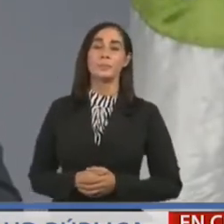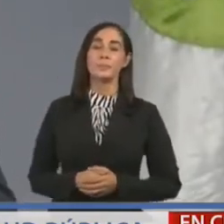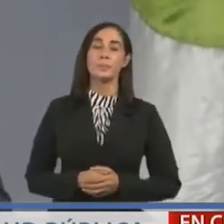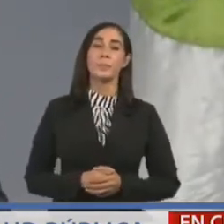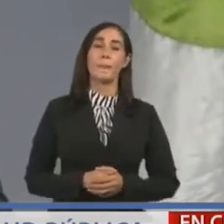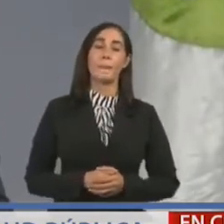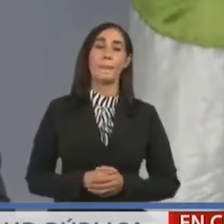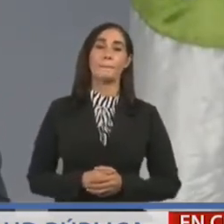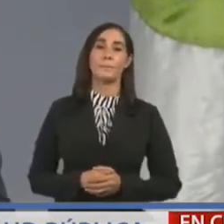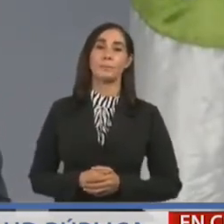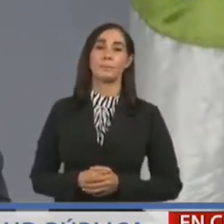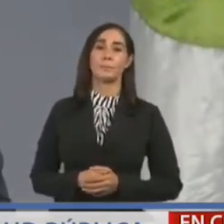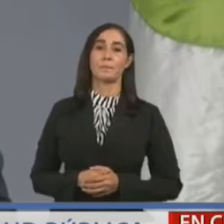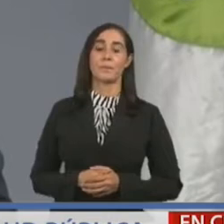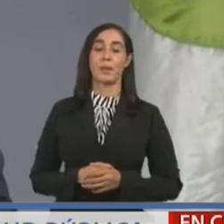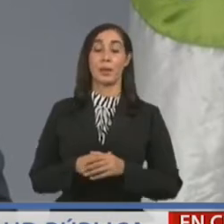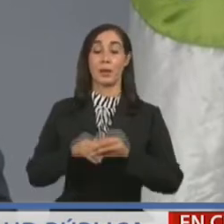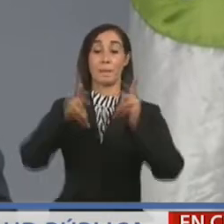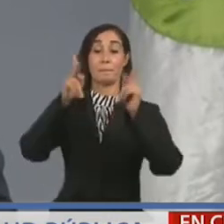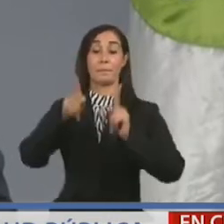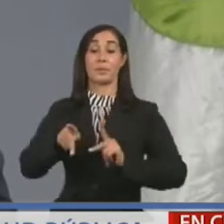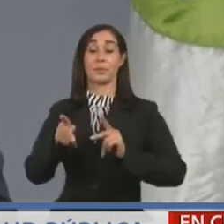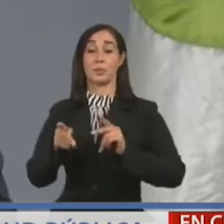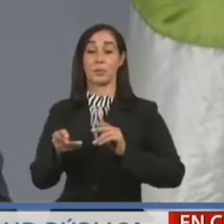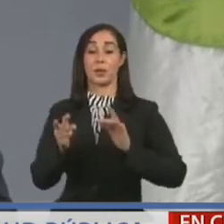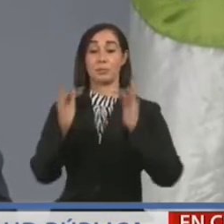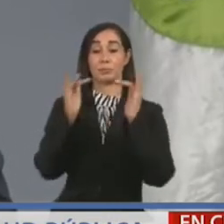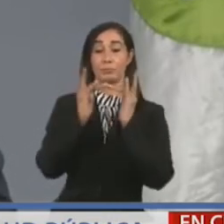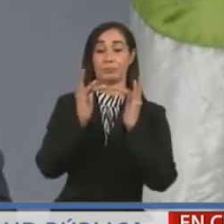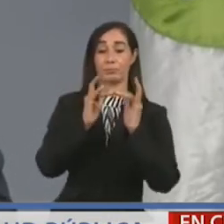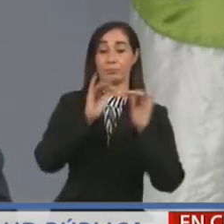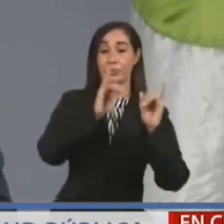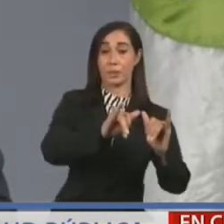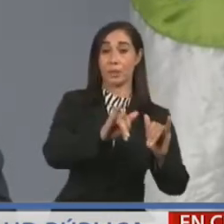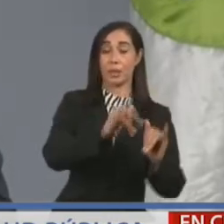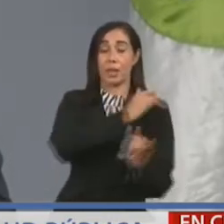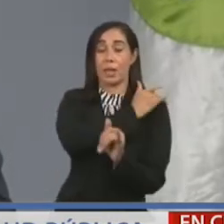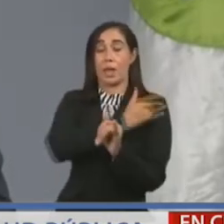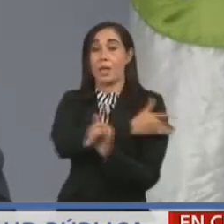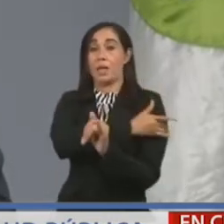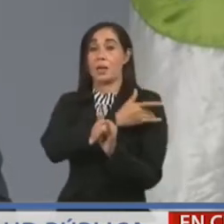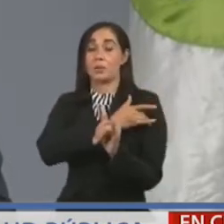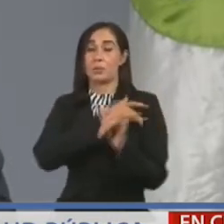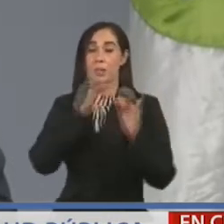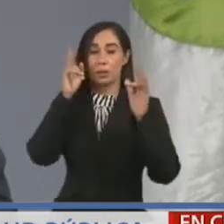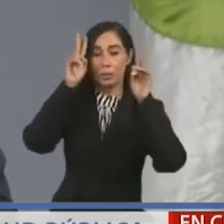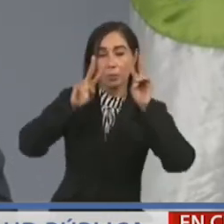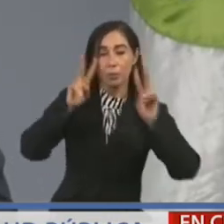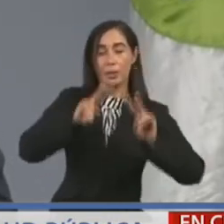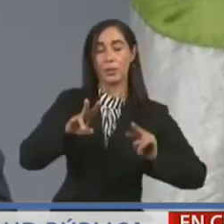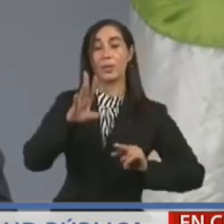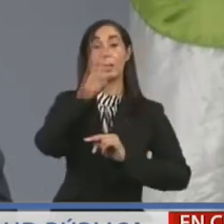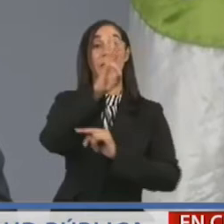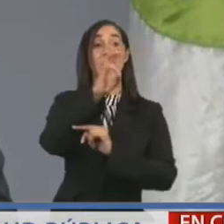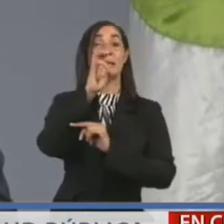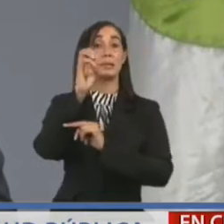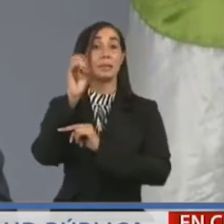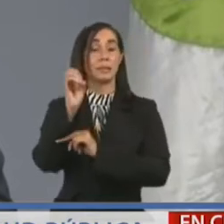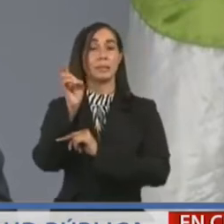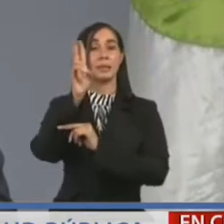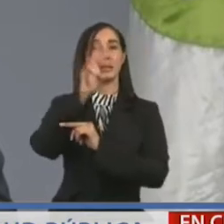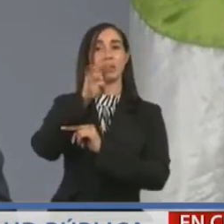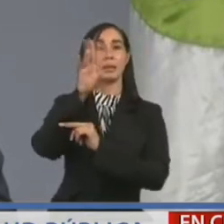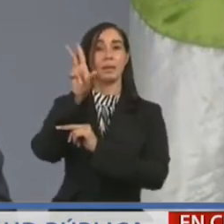El número de internamiento y de hospitalizaciones que hemos estado siguiendo como indicador es de